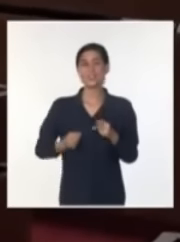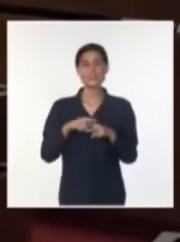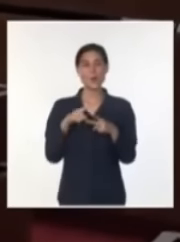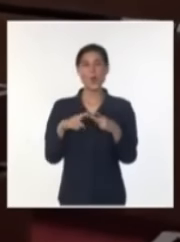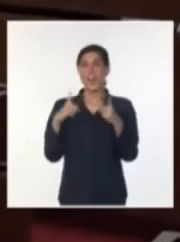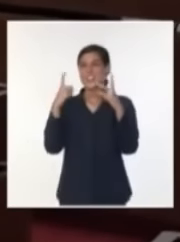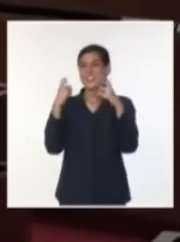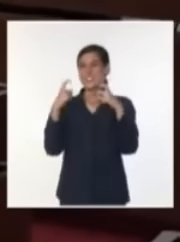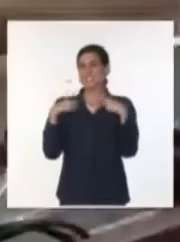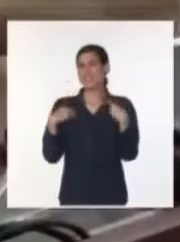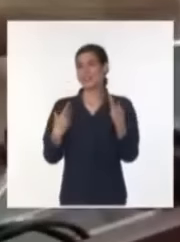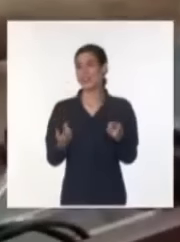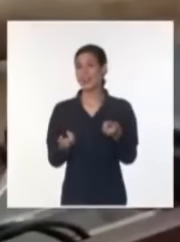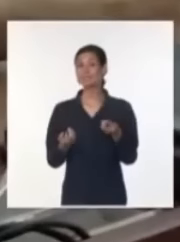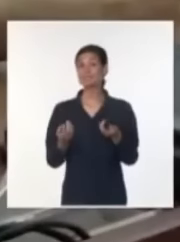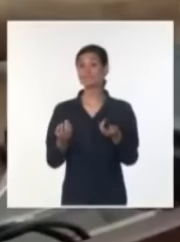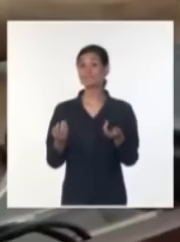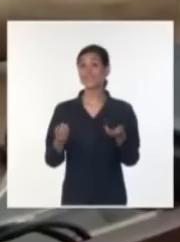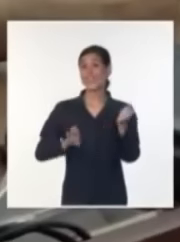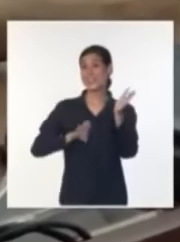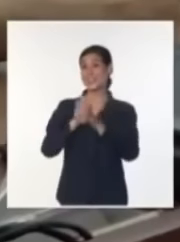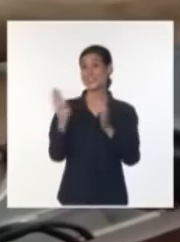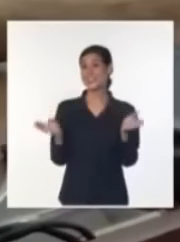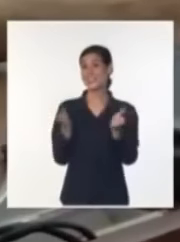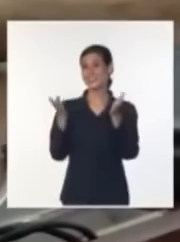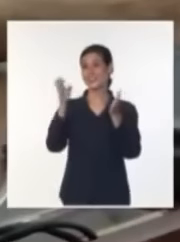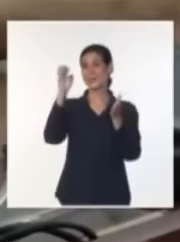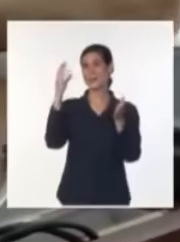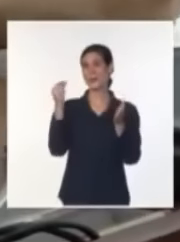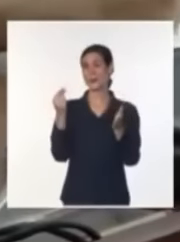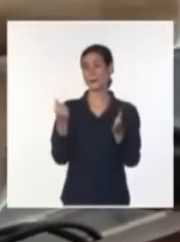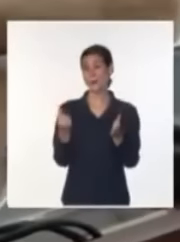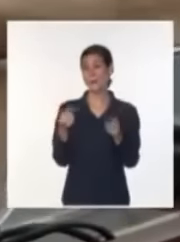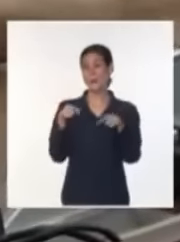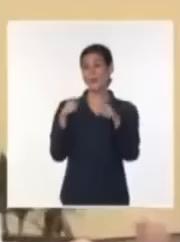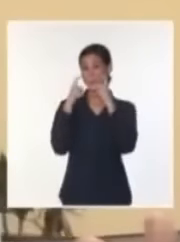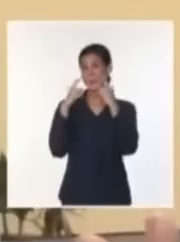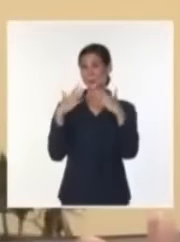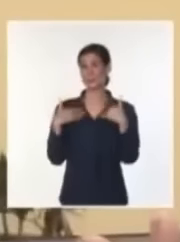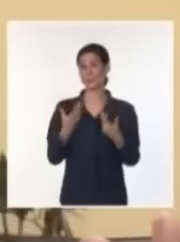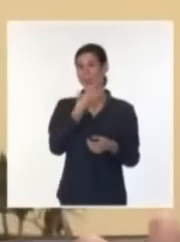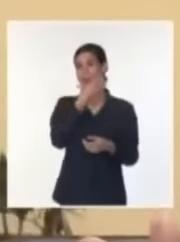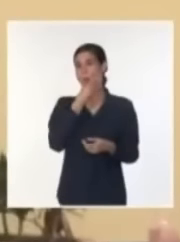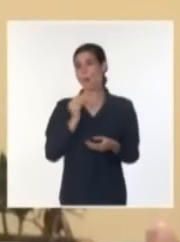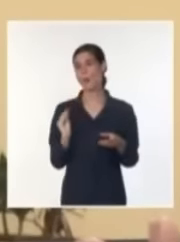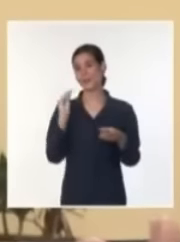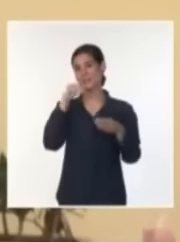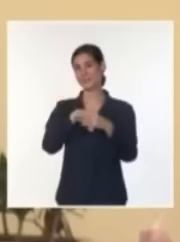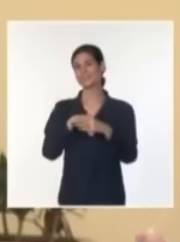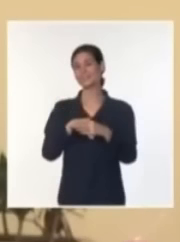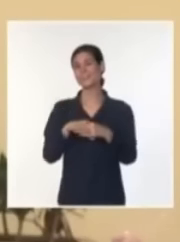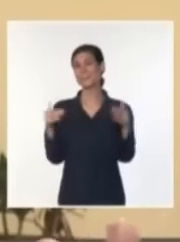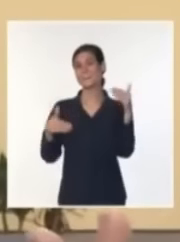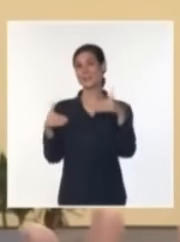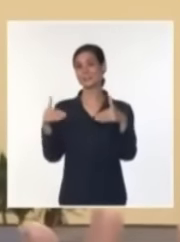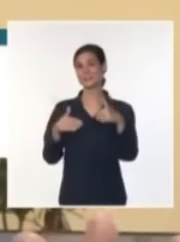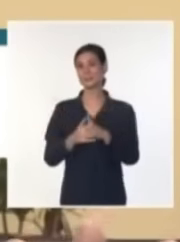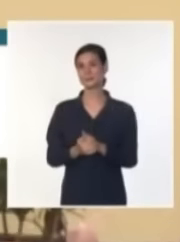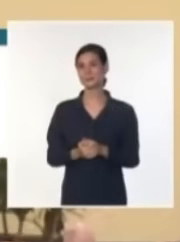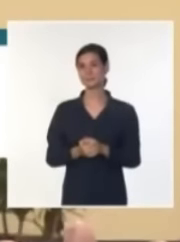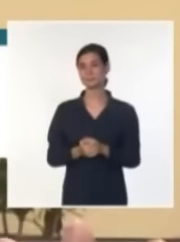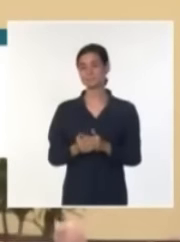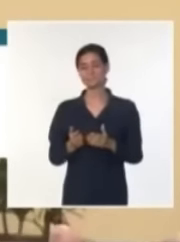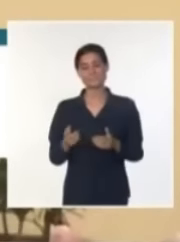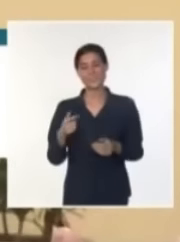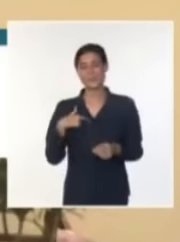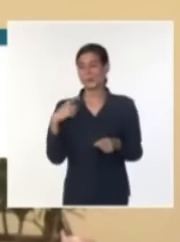con impacto social y el papel que los jóvenes tienen en ese empeño. Siempre es inspirado a compartir con nuestro presidente, así lo ha sido esta